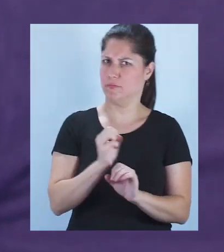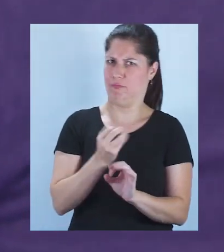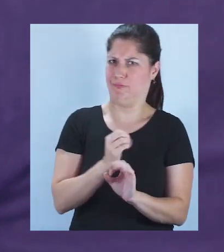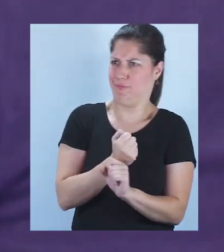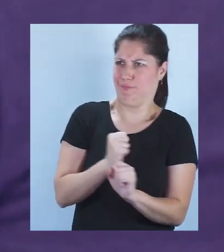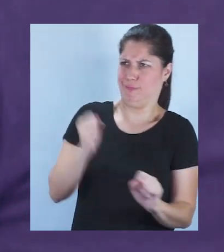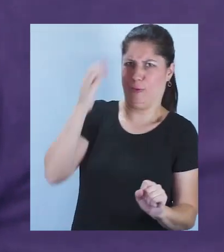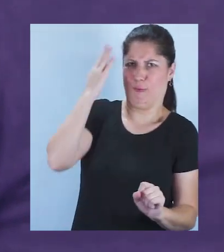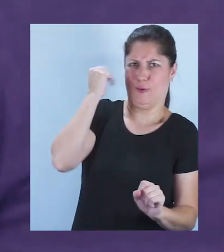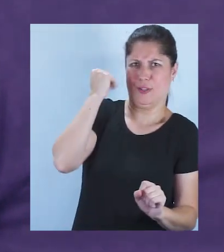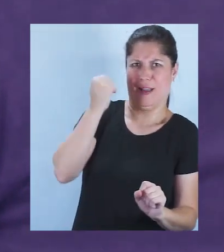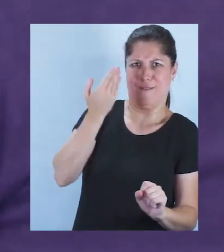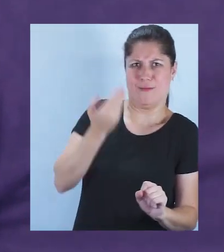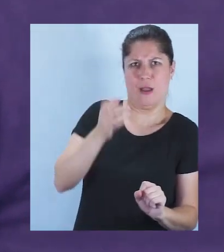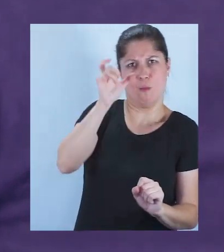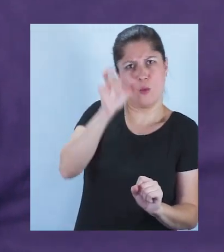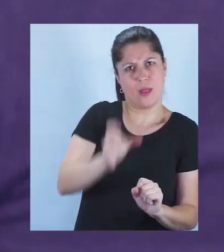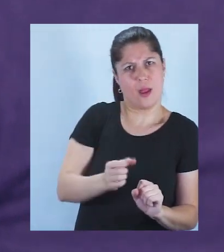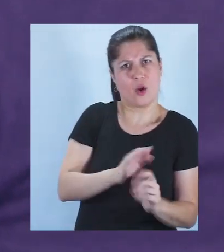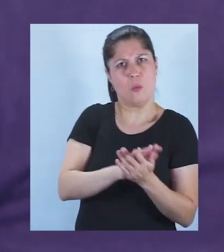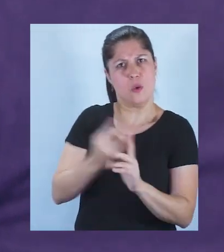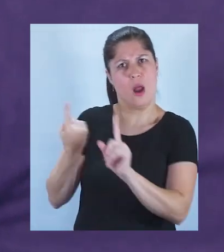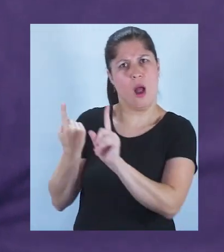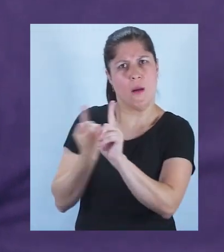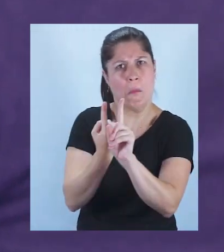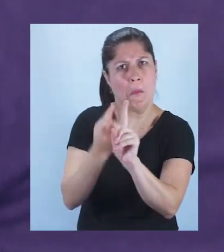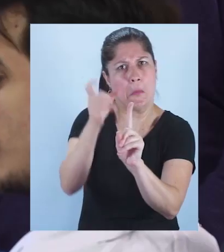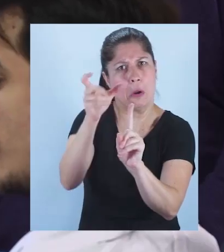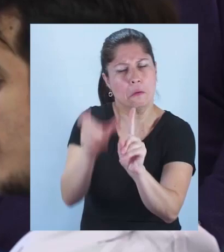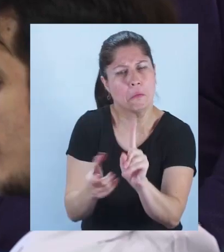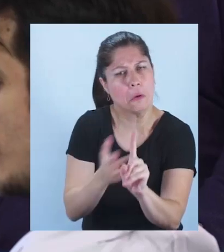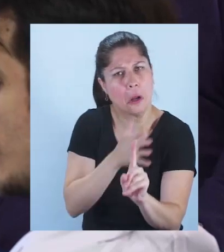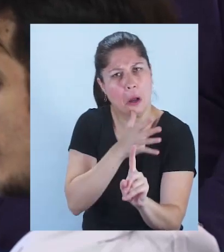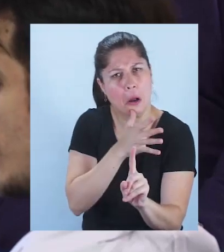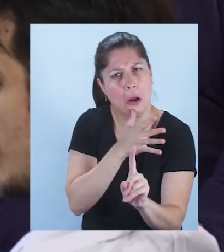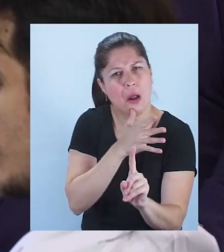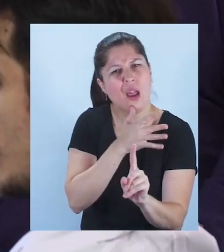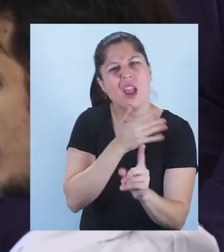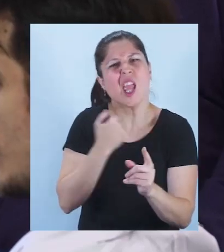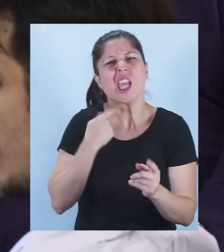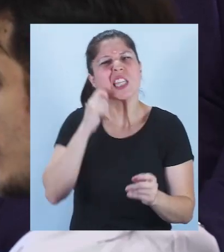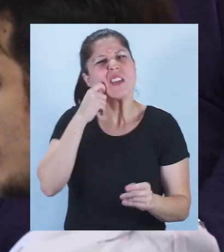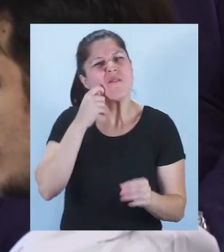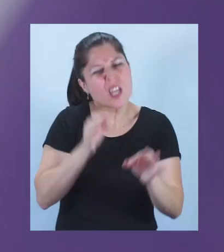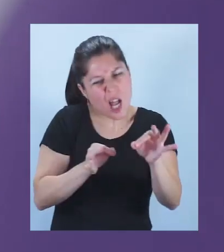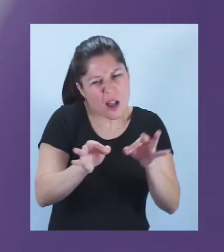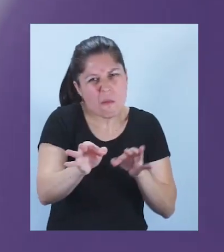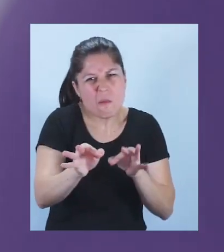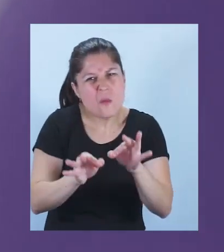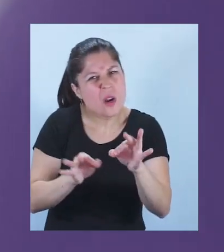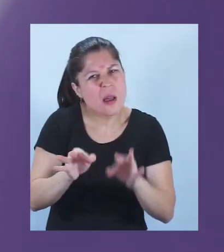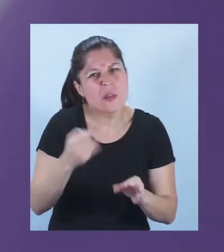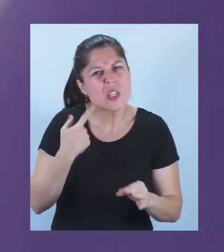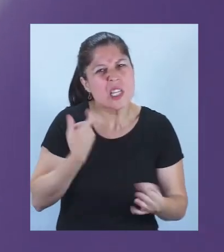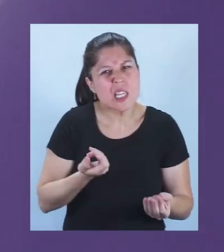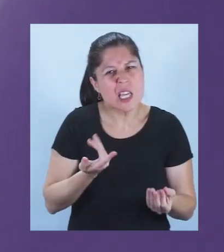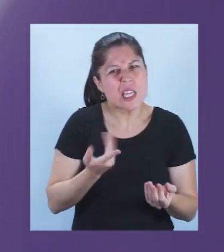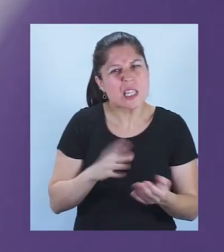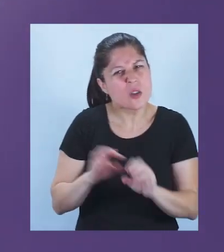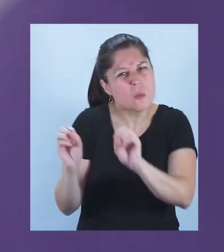pude creer que un robot pudiera seguir a una persona ni ver cómo se mueve. Y programación es igual a